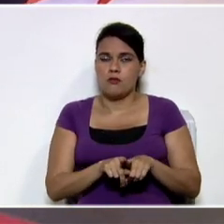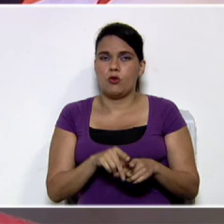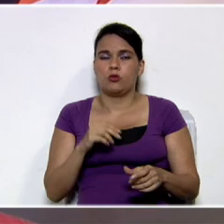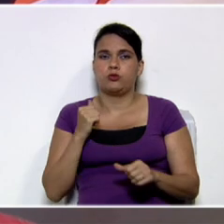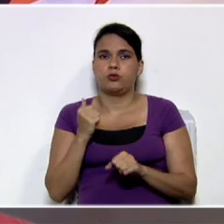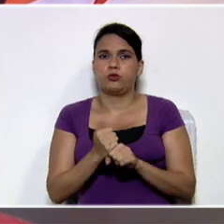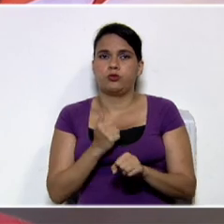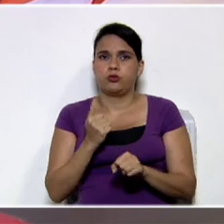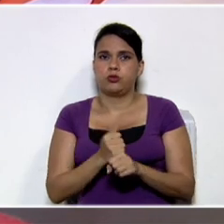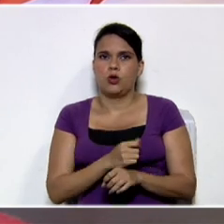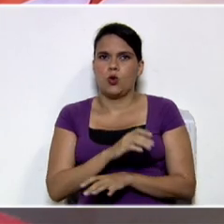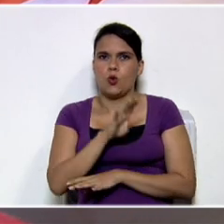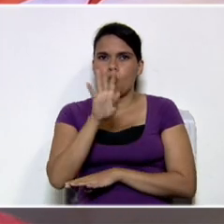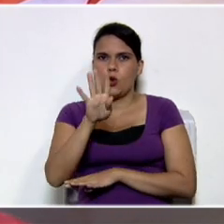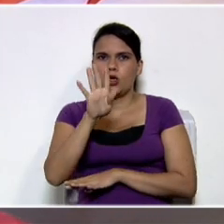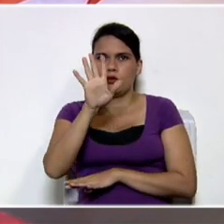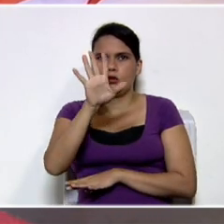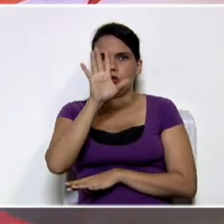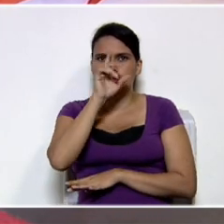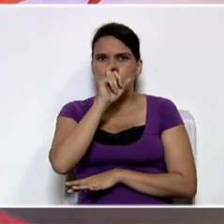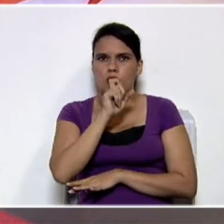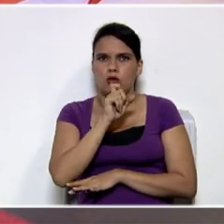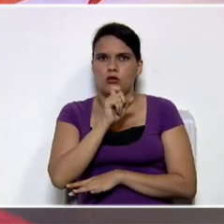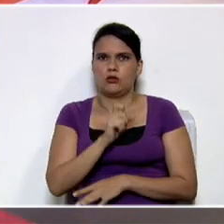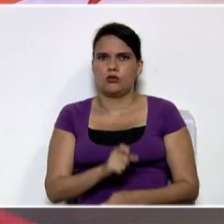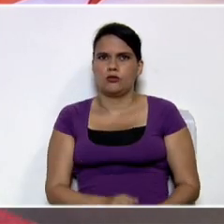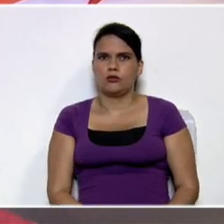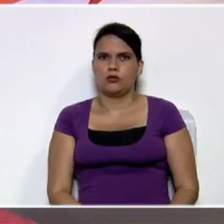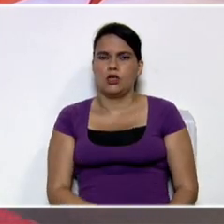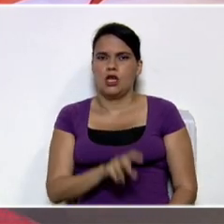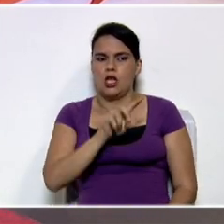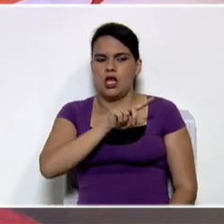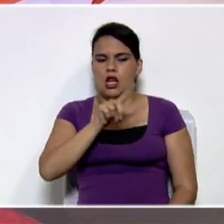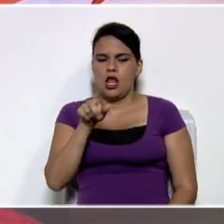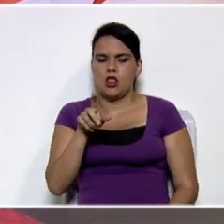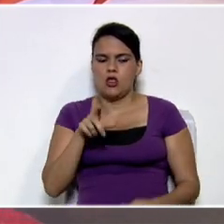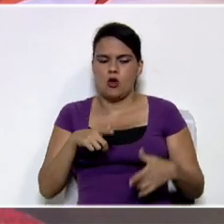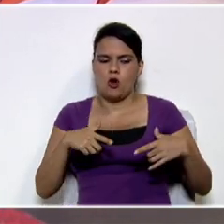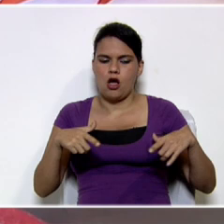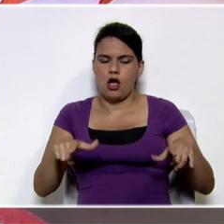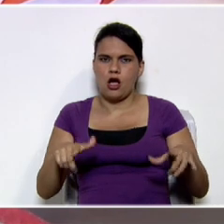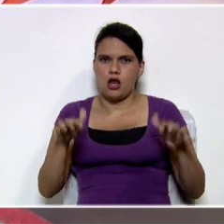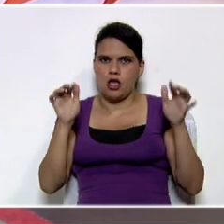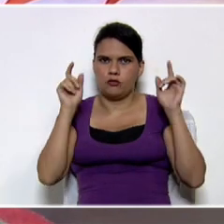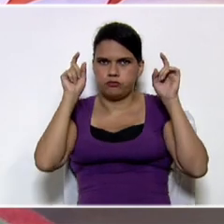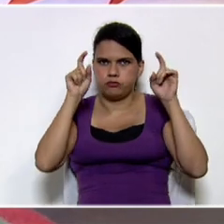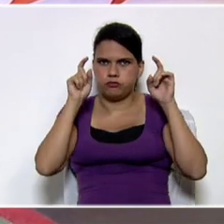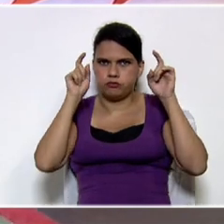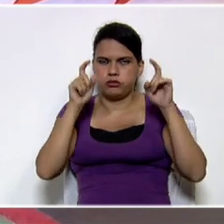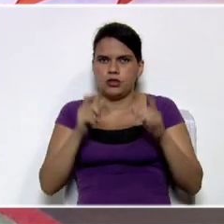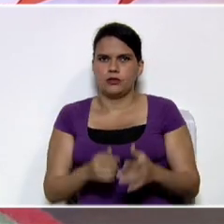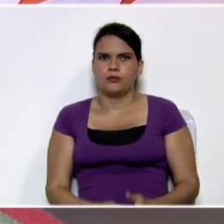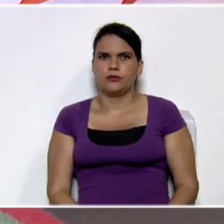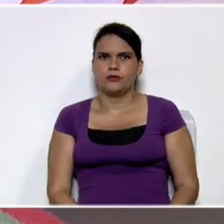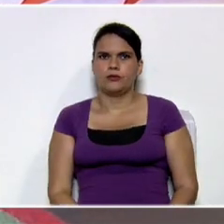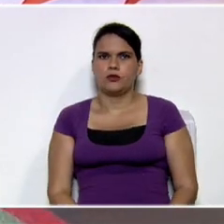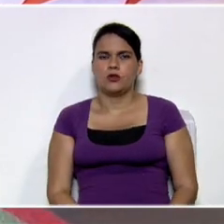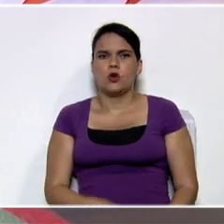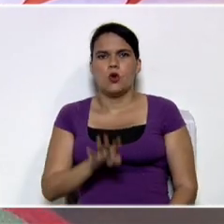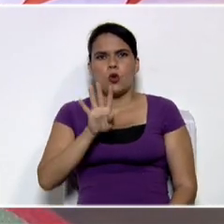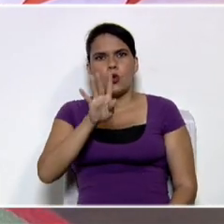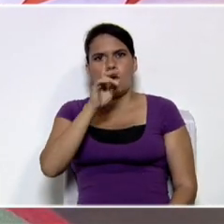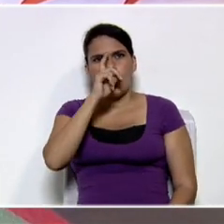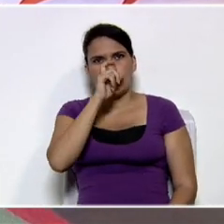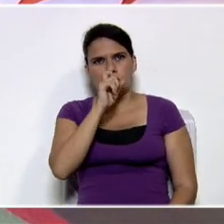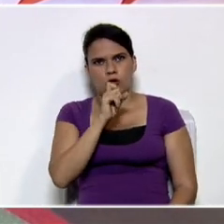trabajando con cuarto y quinto año en ambas áreas de formación. Comenzamos con la clase para cuarto año en